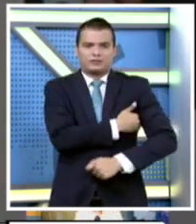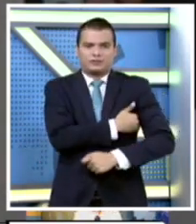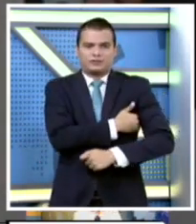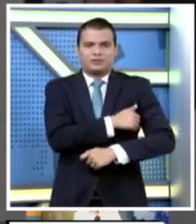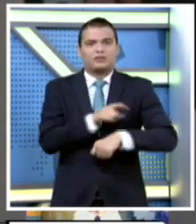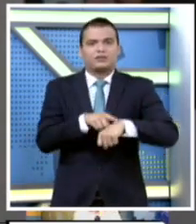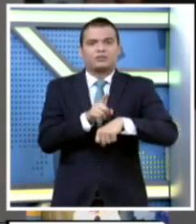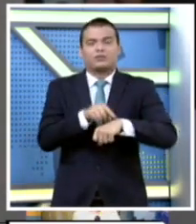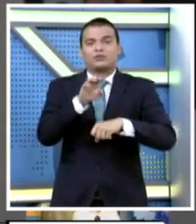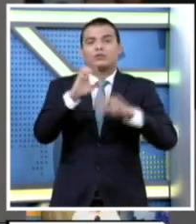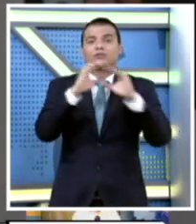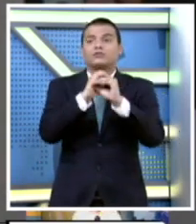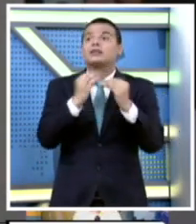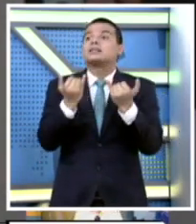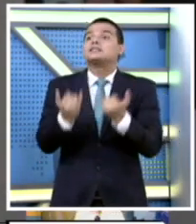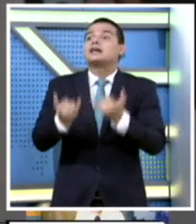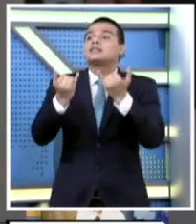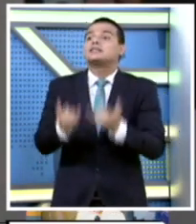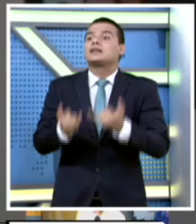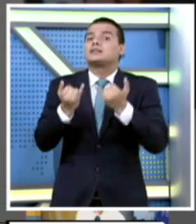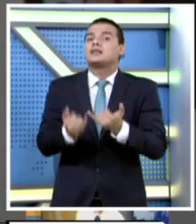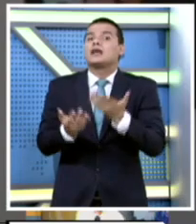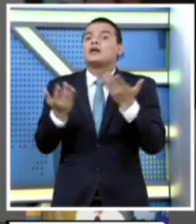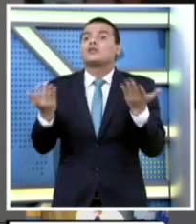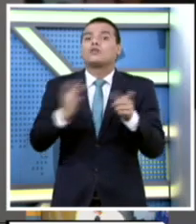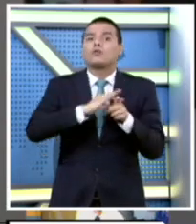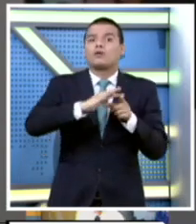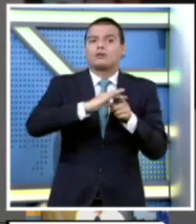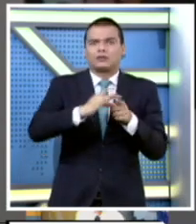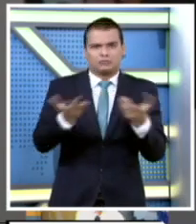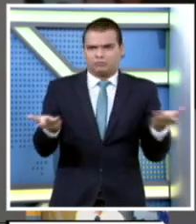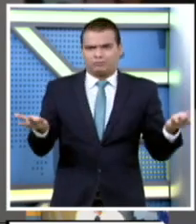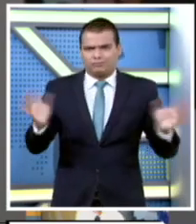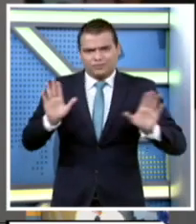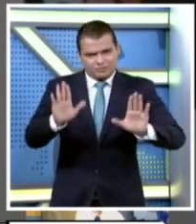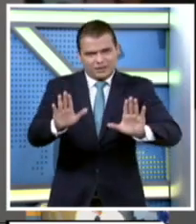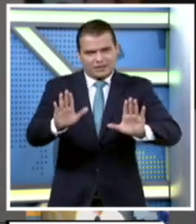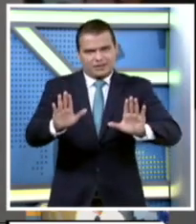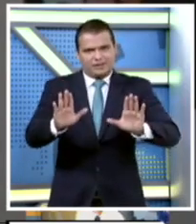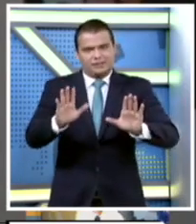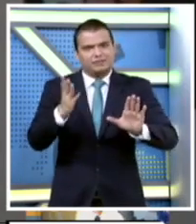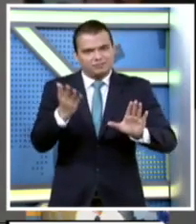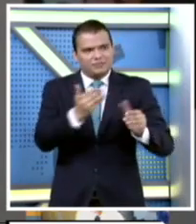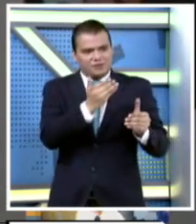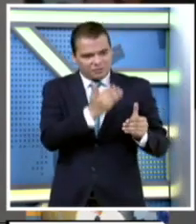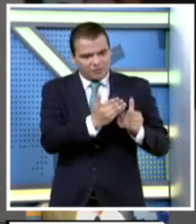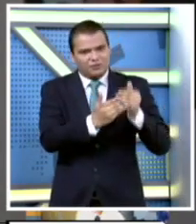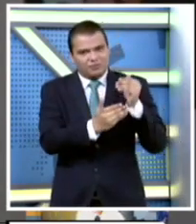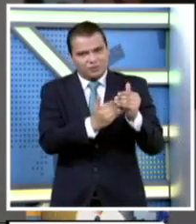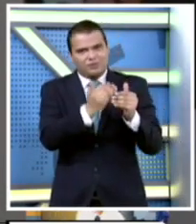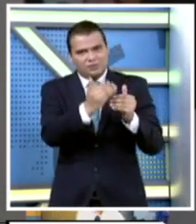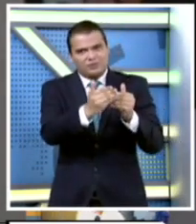todo el mundo quería tener resuelto el mecanismo de cómo lo vamos a auditar. Lo hemos venido estableciendo muy bien,